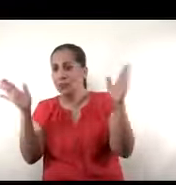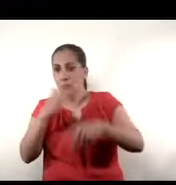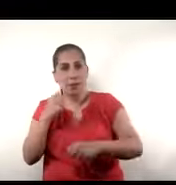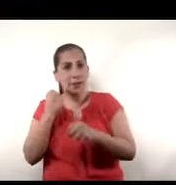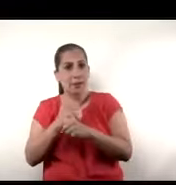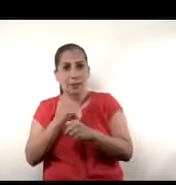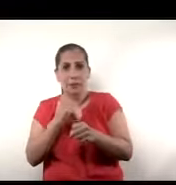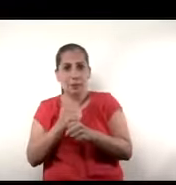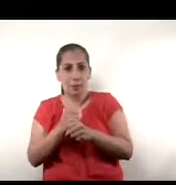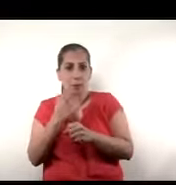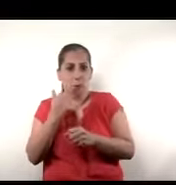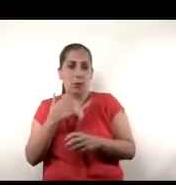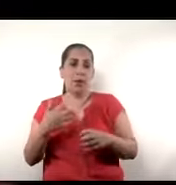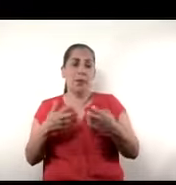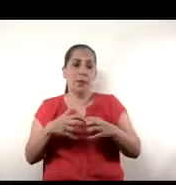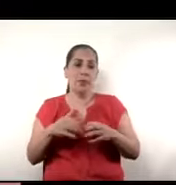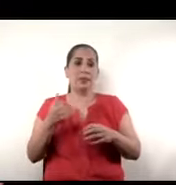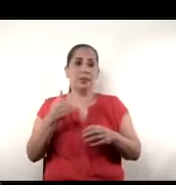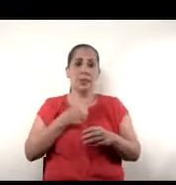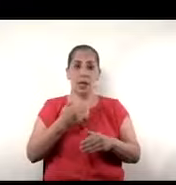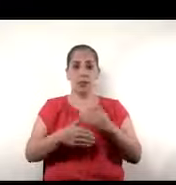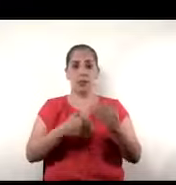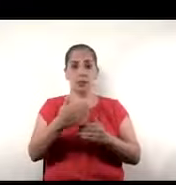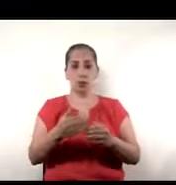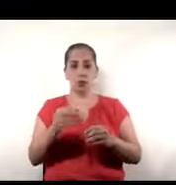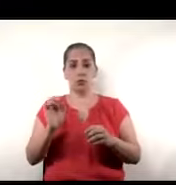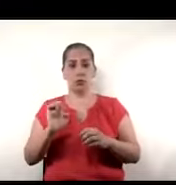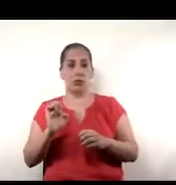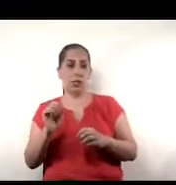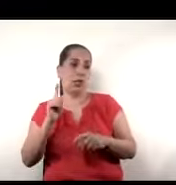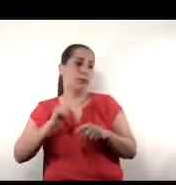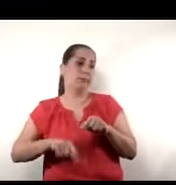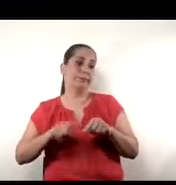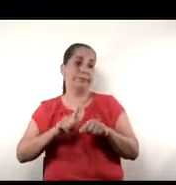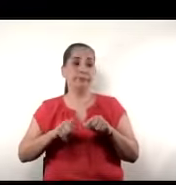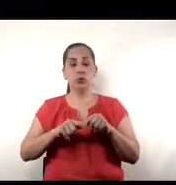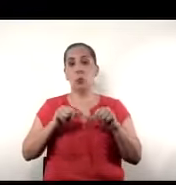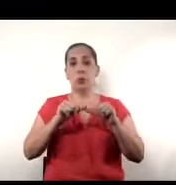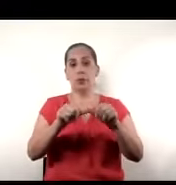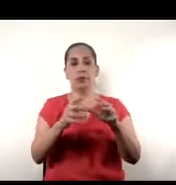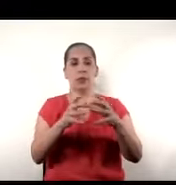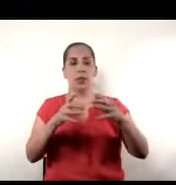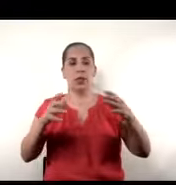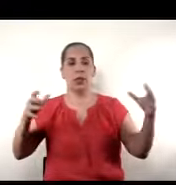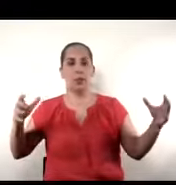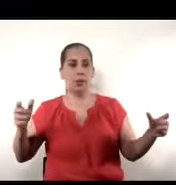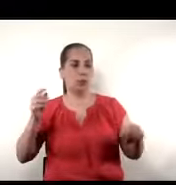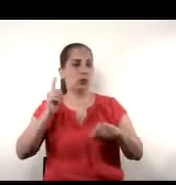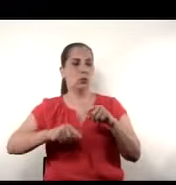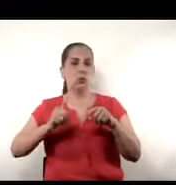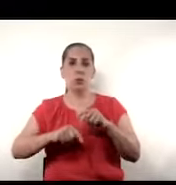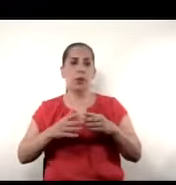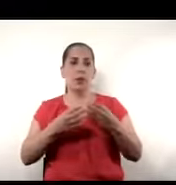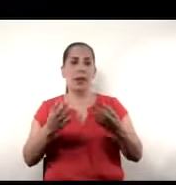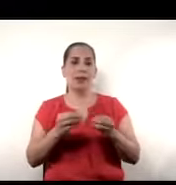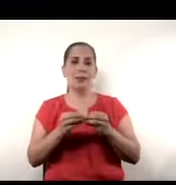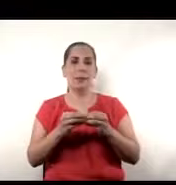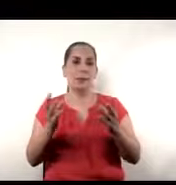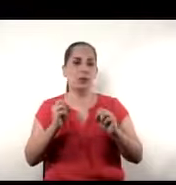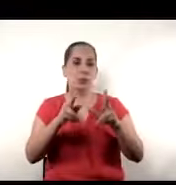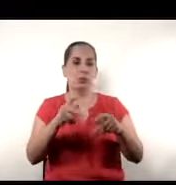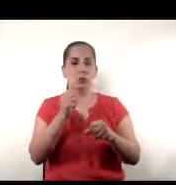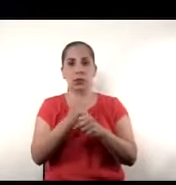que tienen procesos intensivos en el uso de energía no pueden seguir creciendo y no pueden seguir generando